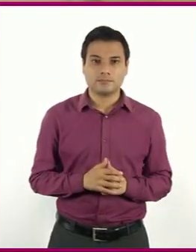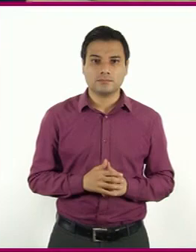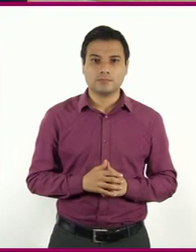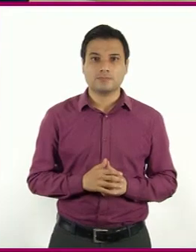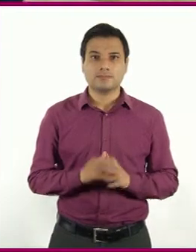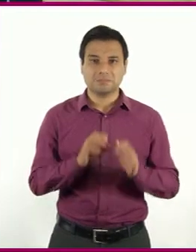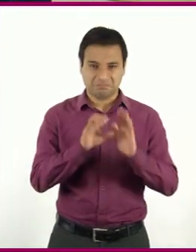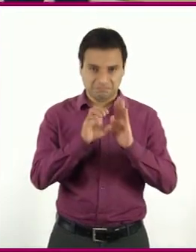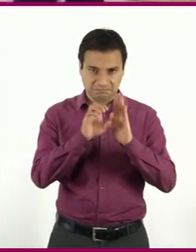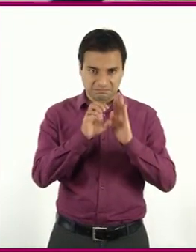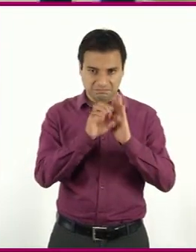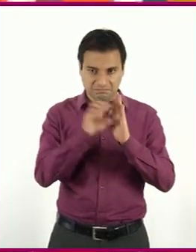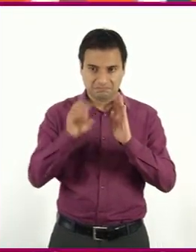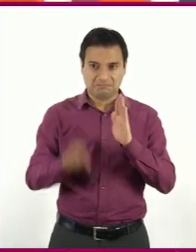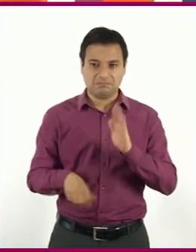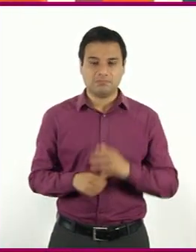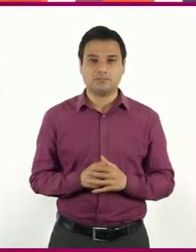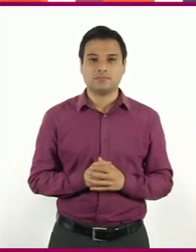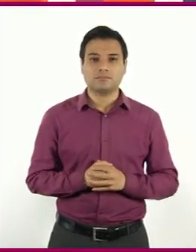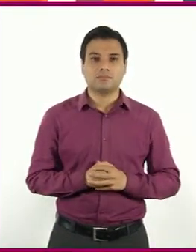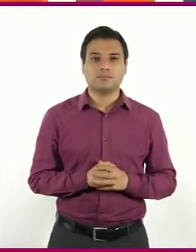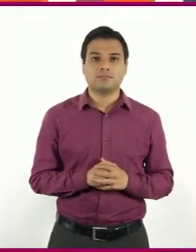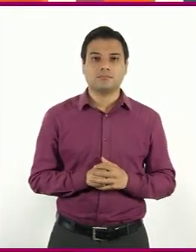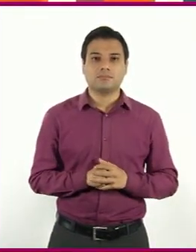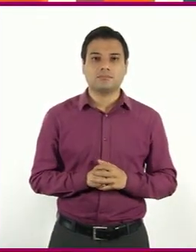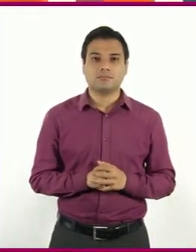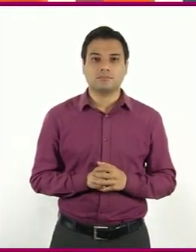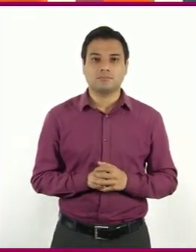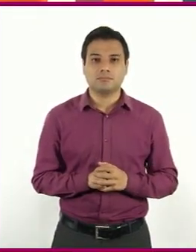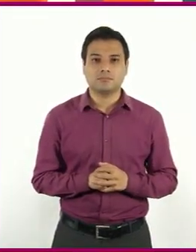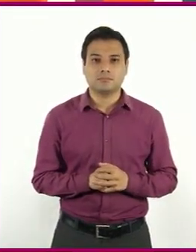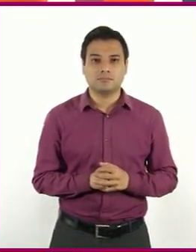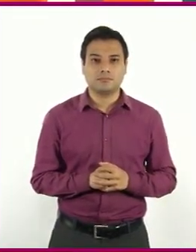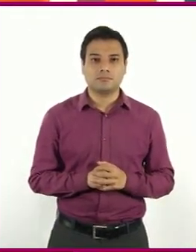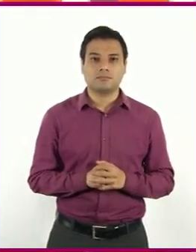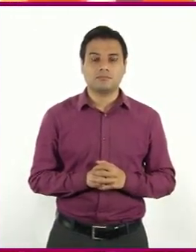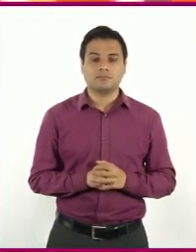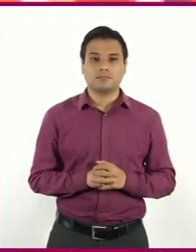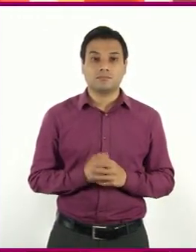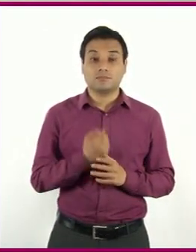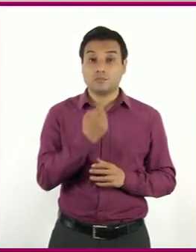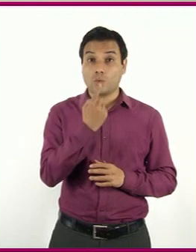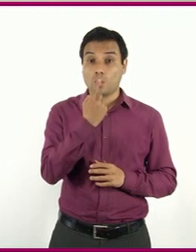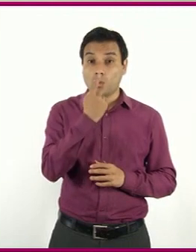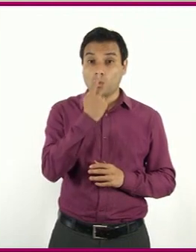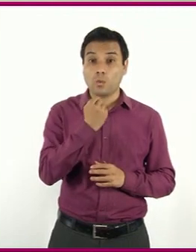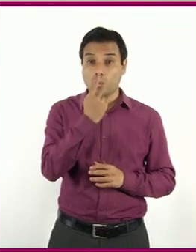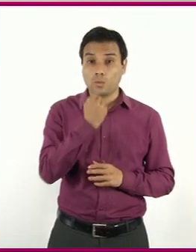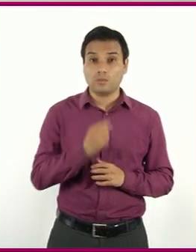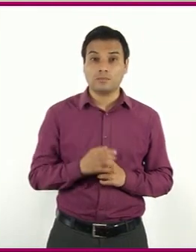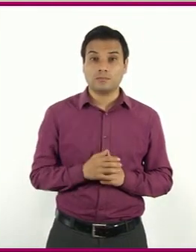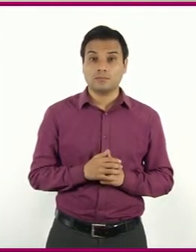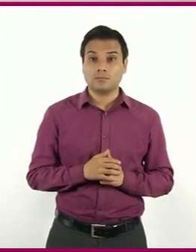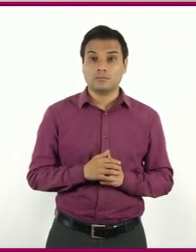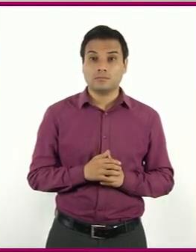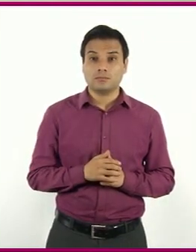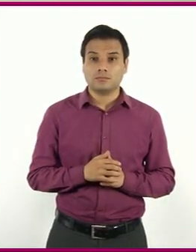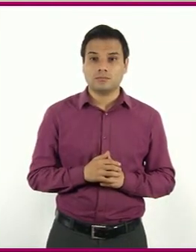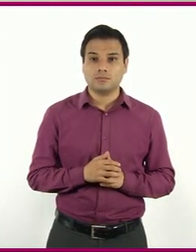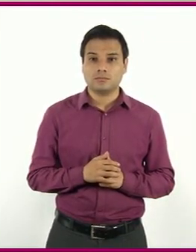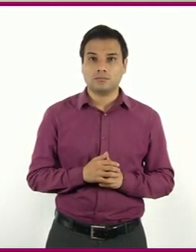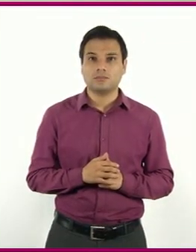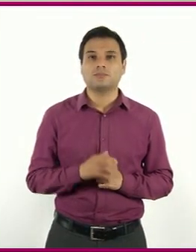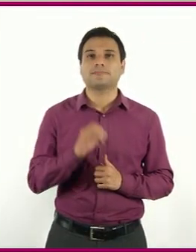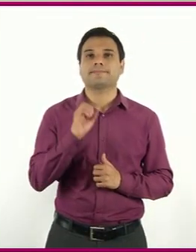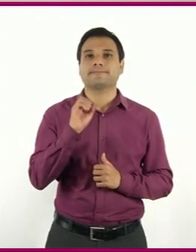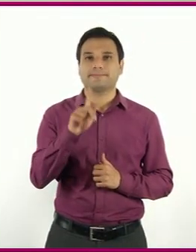hago yo? Ejemplo, aquí. Háganlo ustedes. Lo voy a indicar yo, rojo, el profesor se mueve y yo... Trato de pegar al